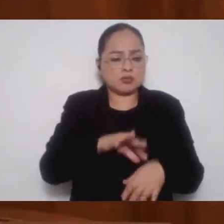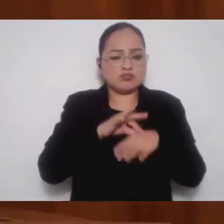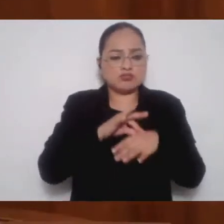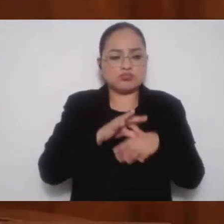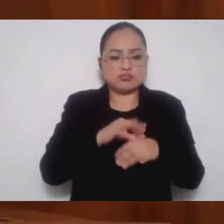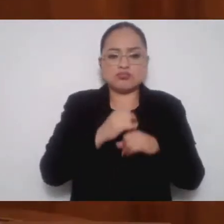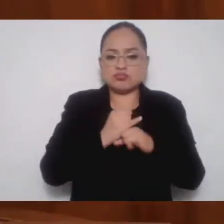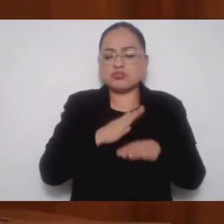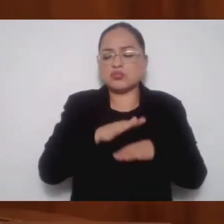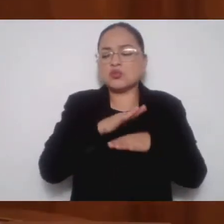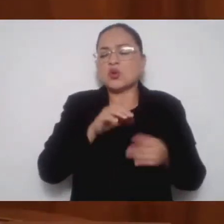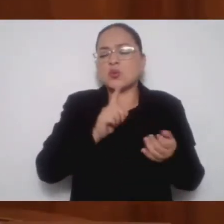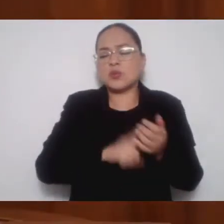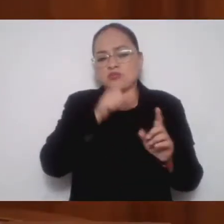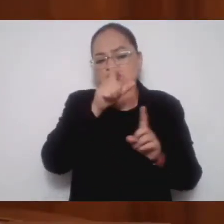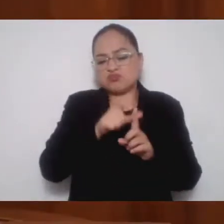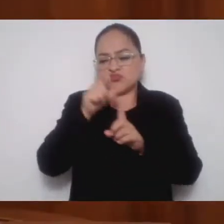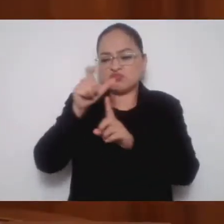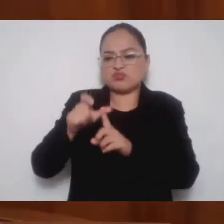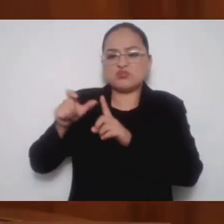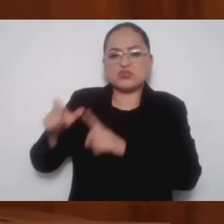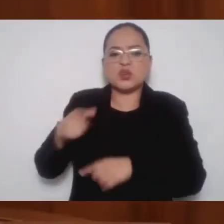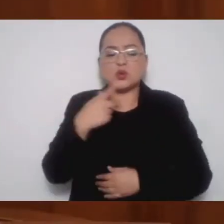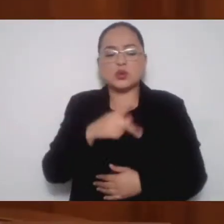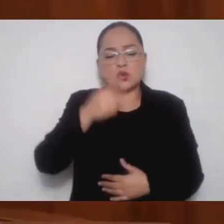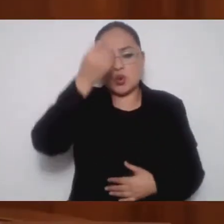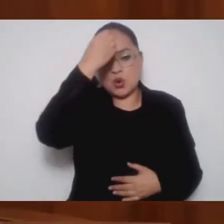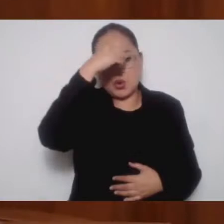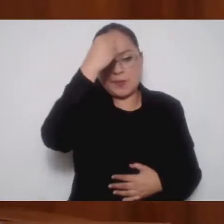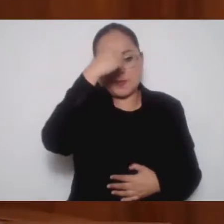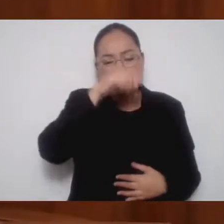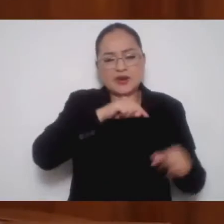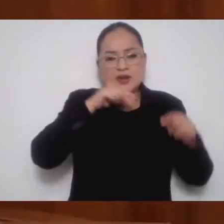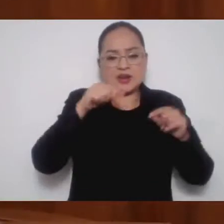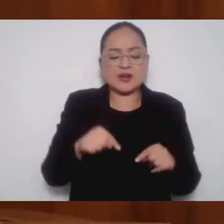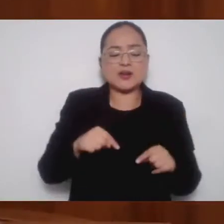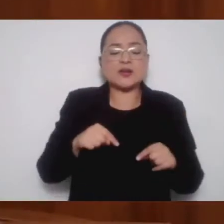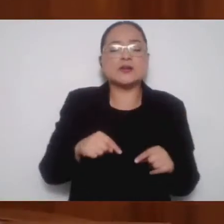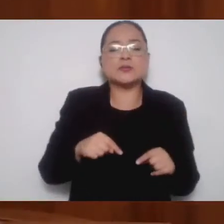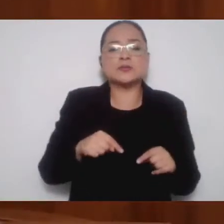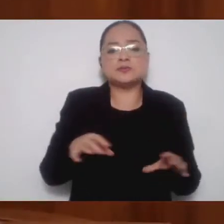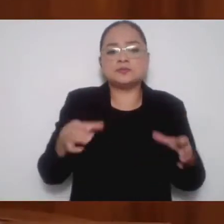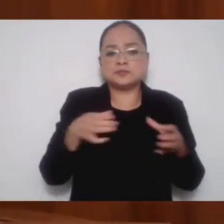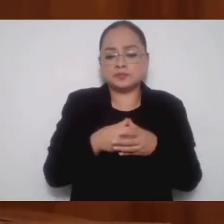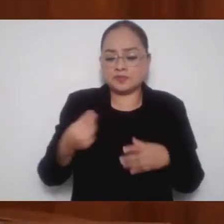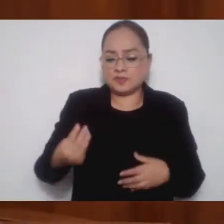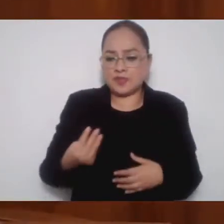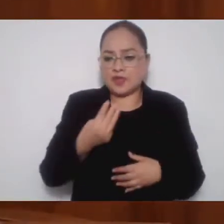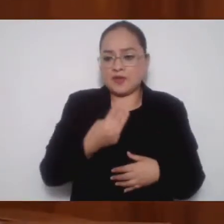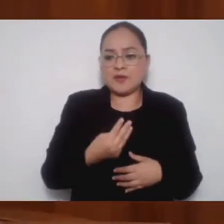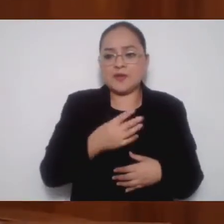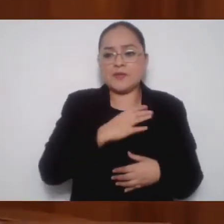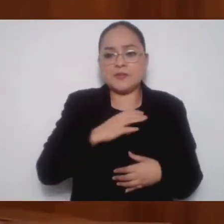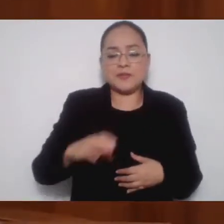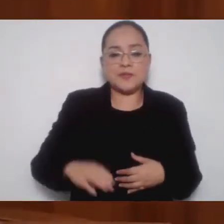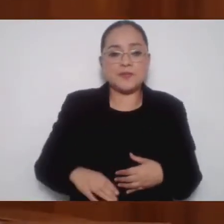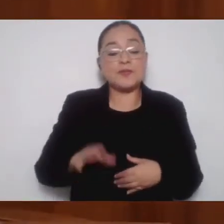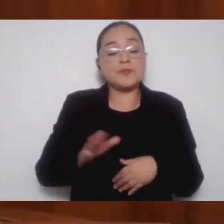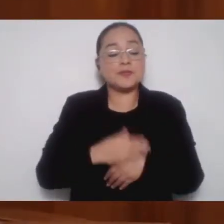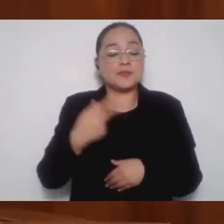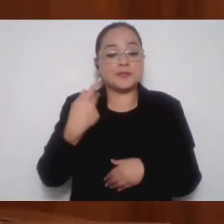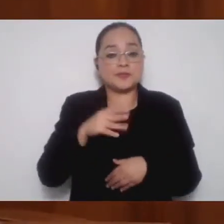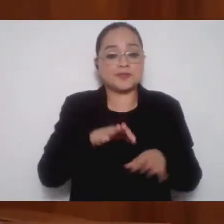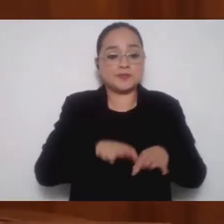cuestiones relevantes en relación con la posición de quienes integran la terna sobre la trascendente